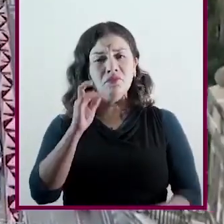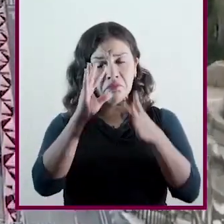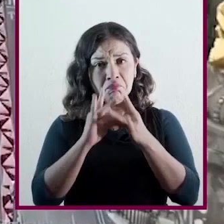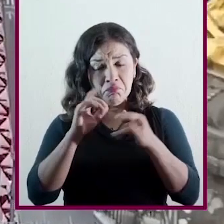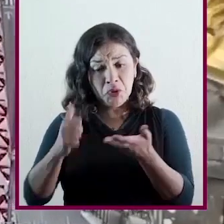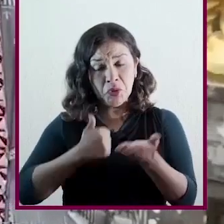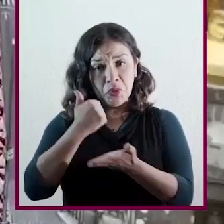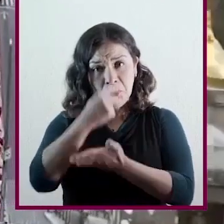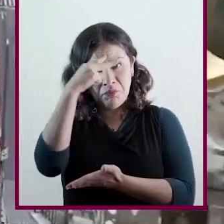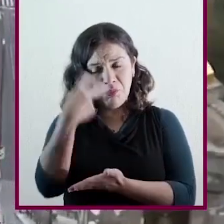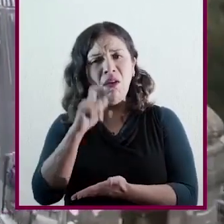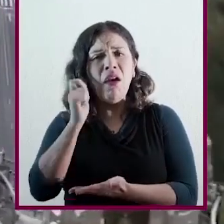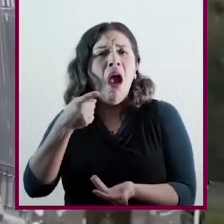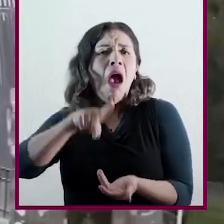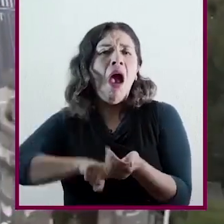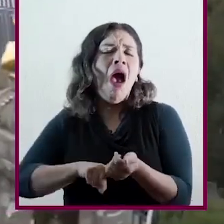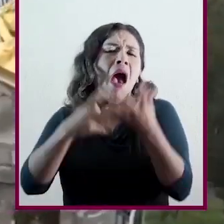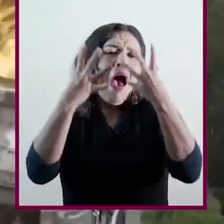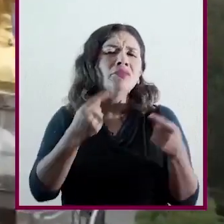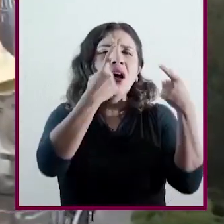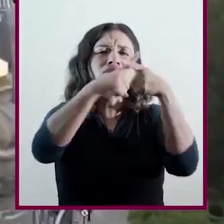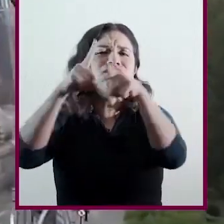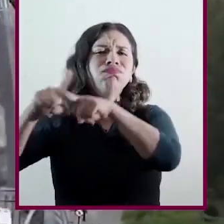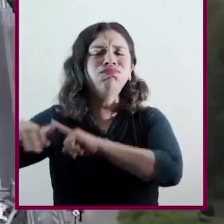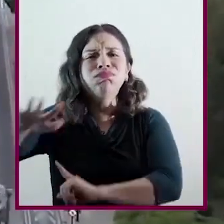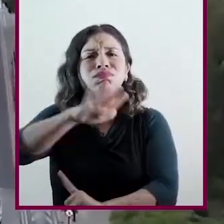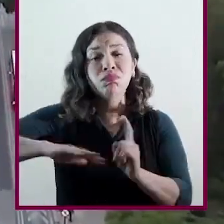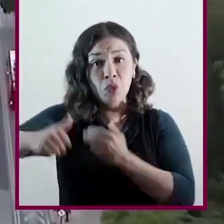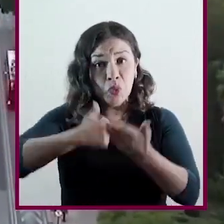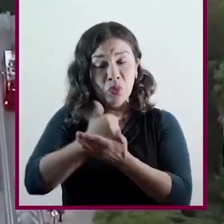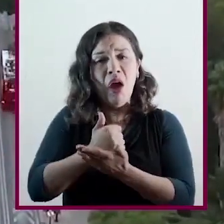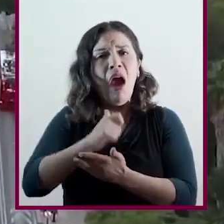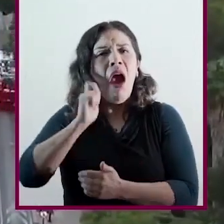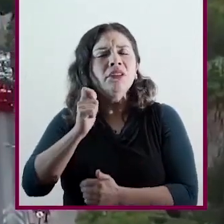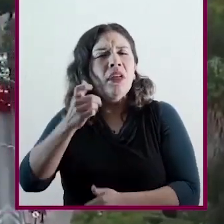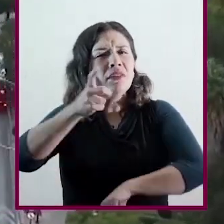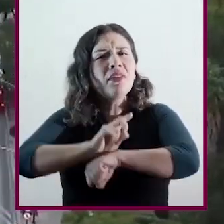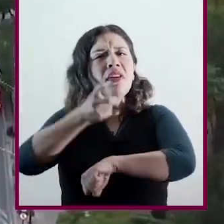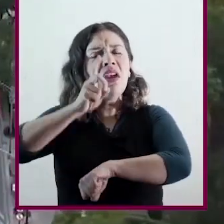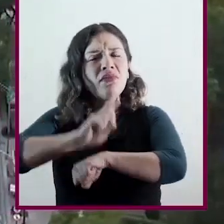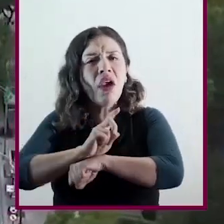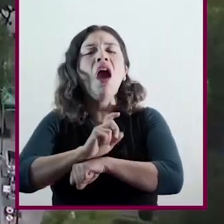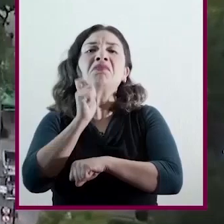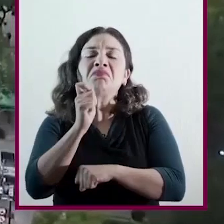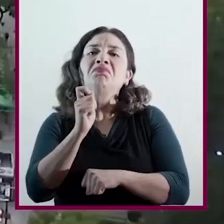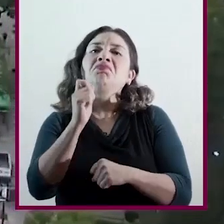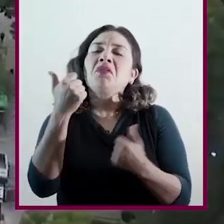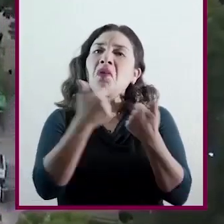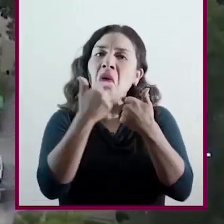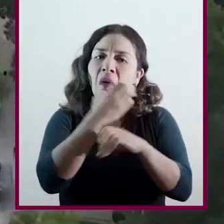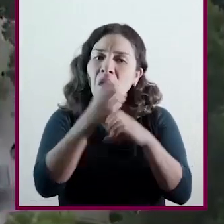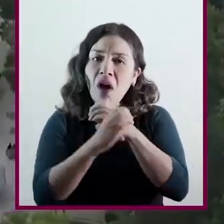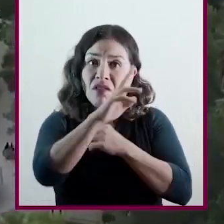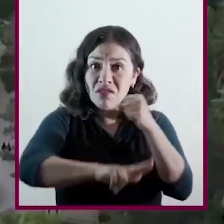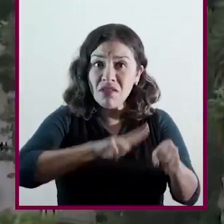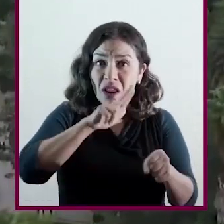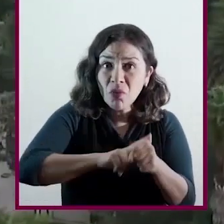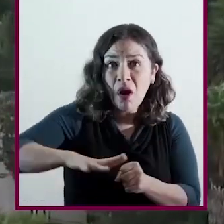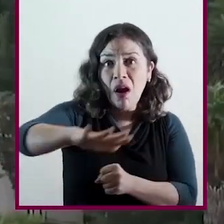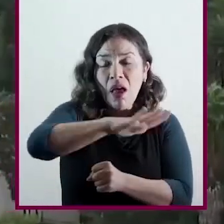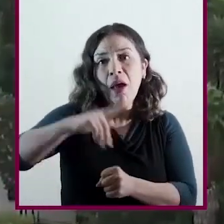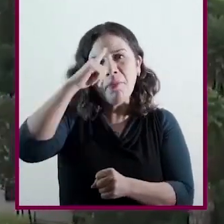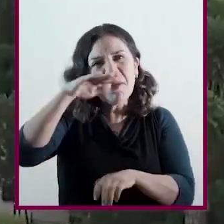Hablar de la Ciudad de México es hablar de diversidad, de una urbe que cada día desafía a la naturaleza y a los elementos